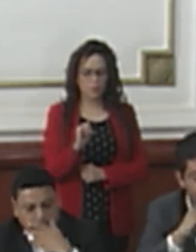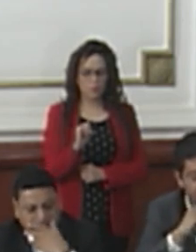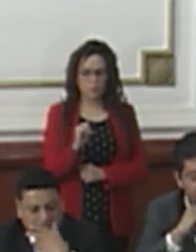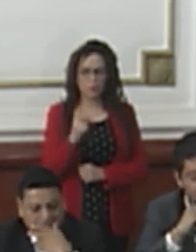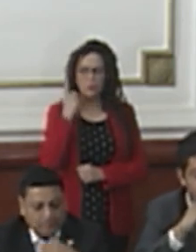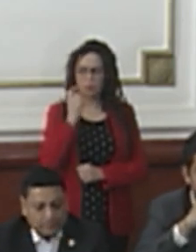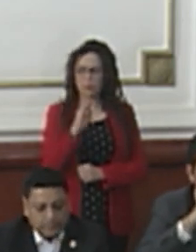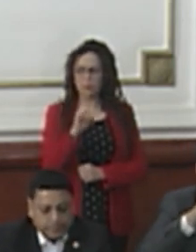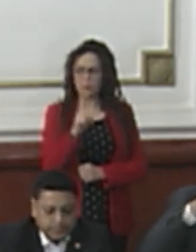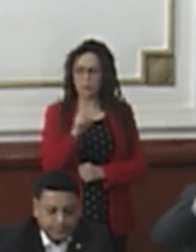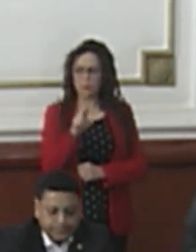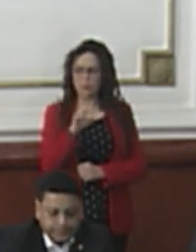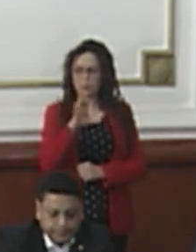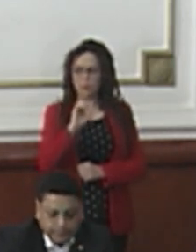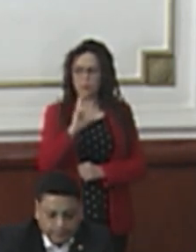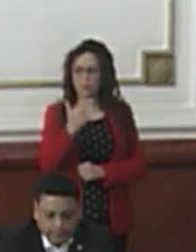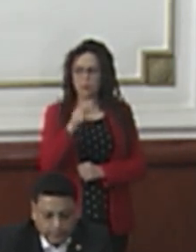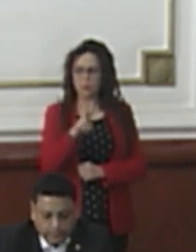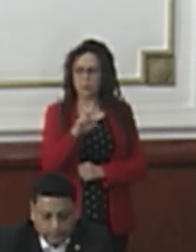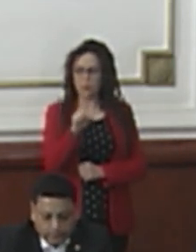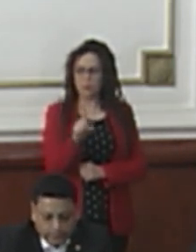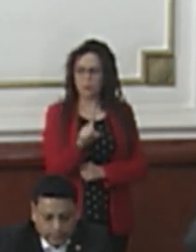Diputado Federico Chávez.